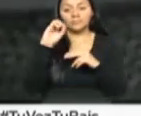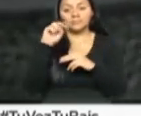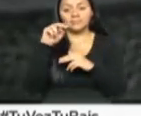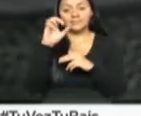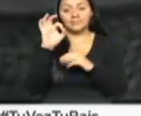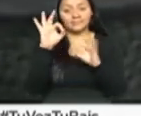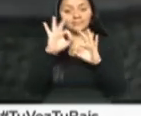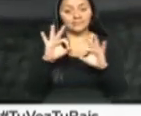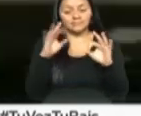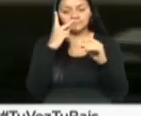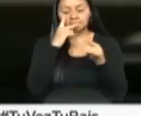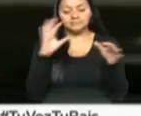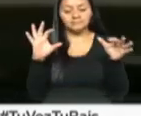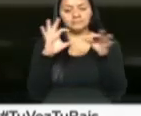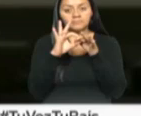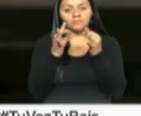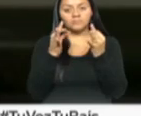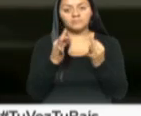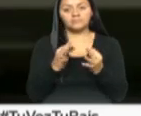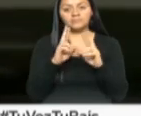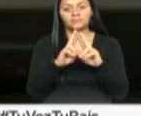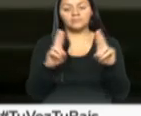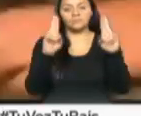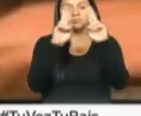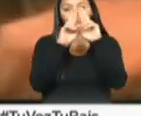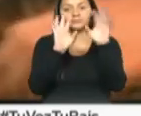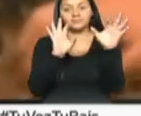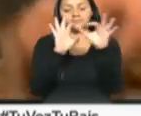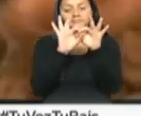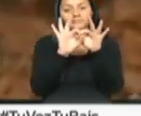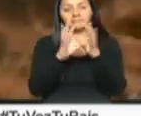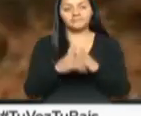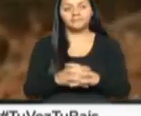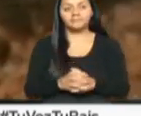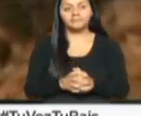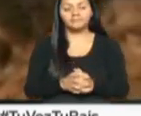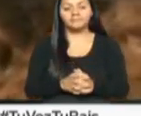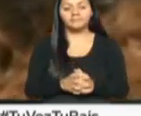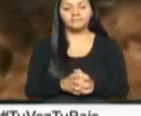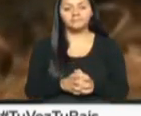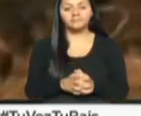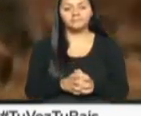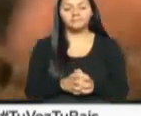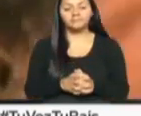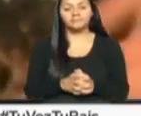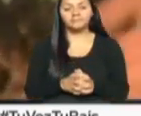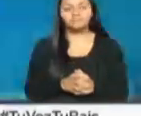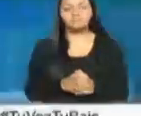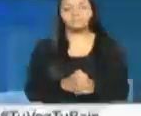que mantienen relaciones oficiales con la UNESCO. Carolina Díaz, Noticiero Ciudadano.